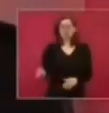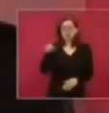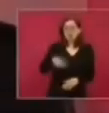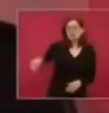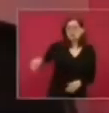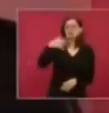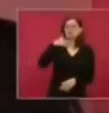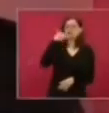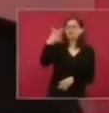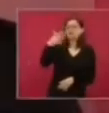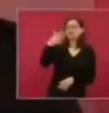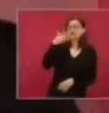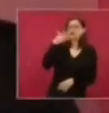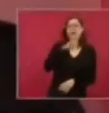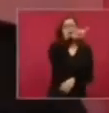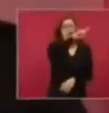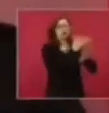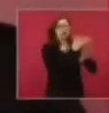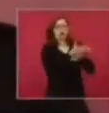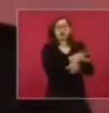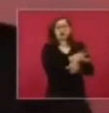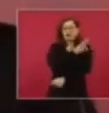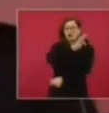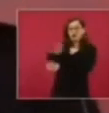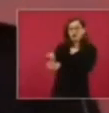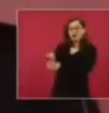se llaman muy difícil